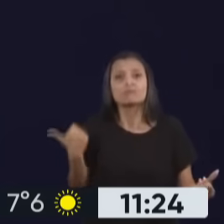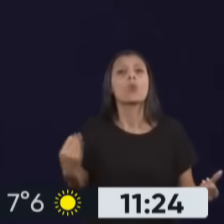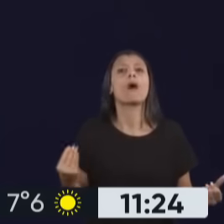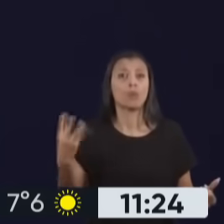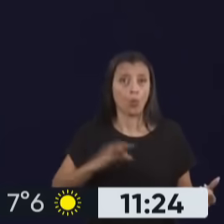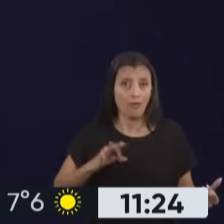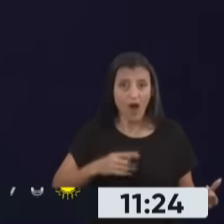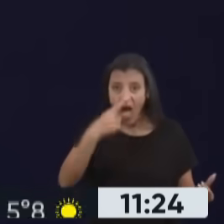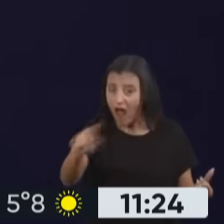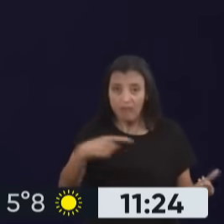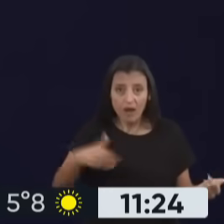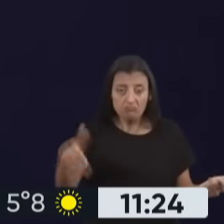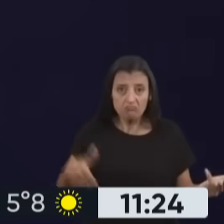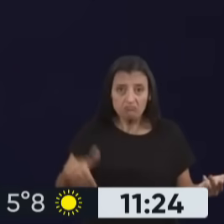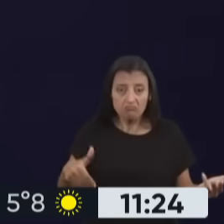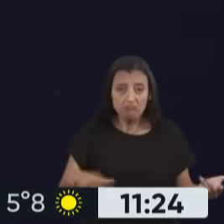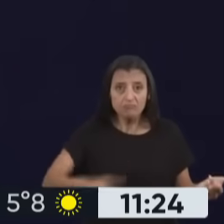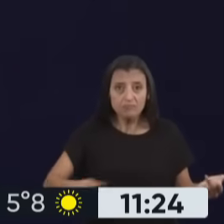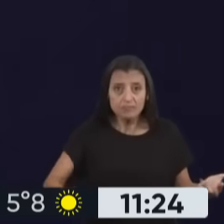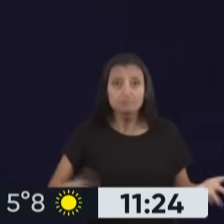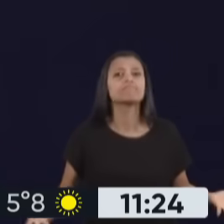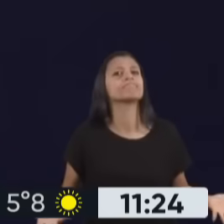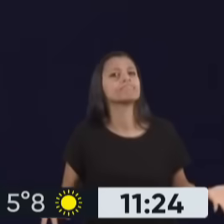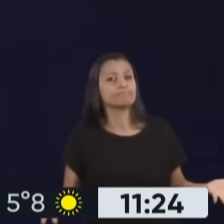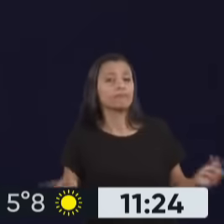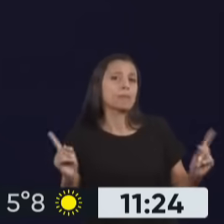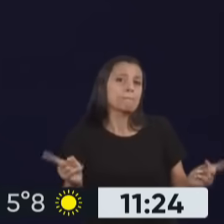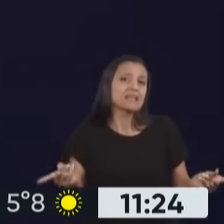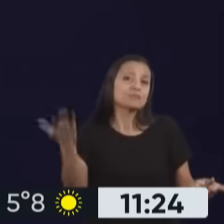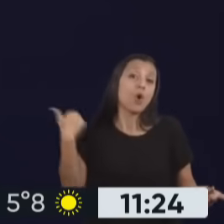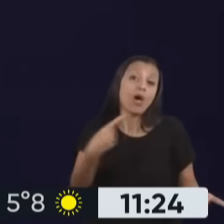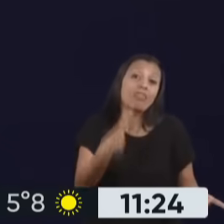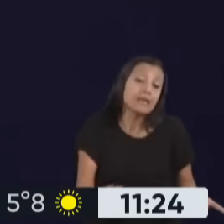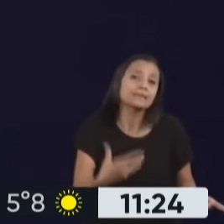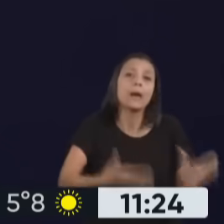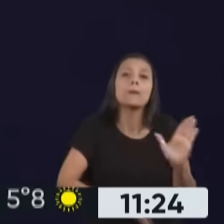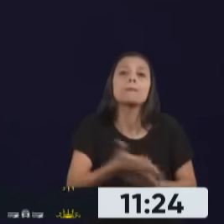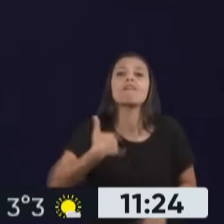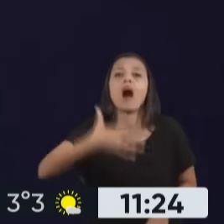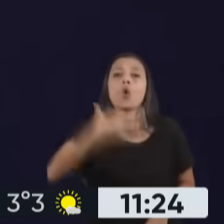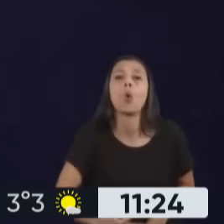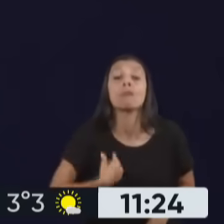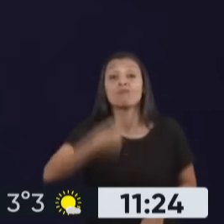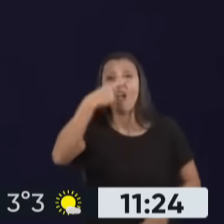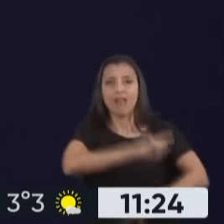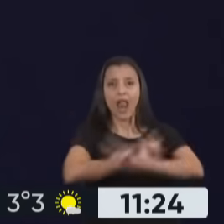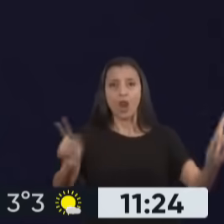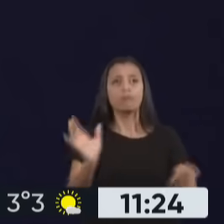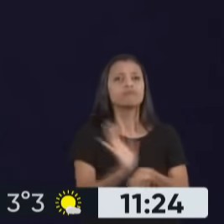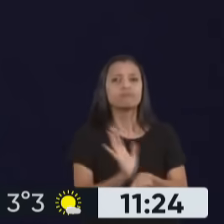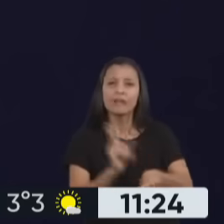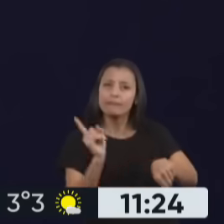años. Según lo que, por supuesto, estaba comprometido. Pero los tiempos de la política,